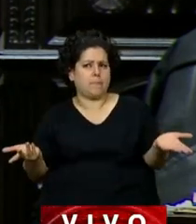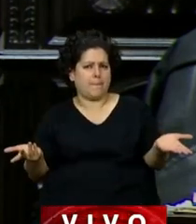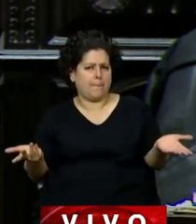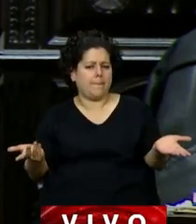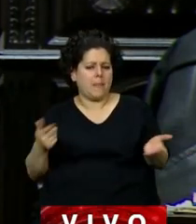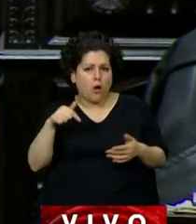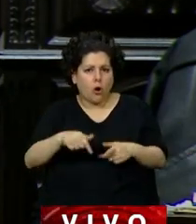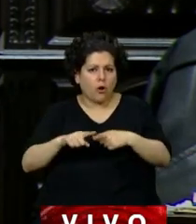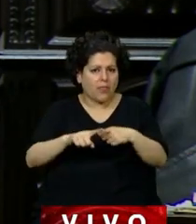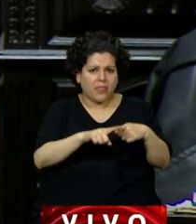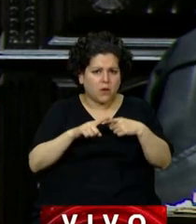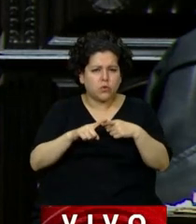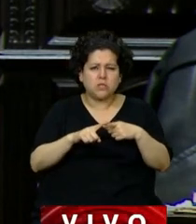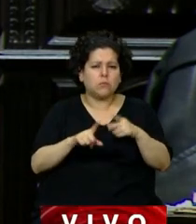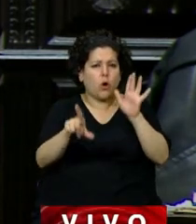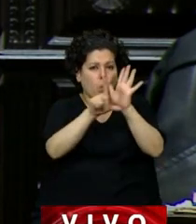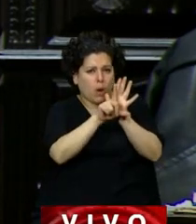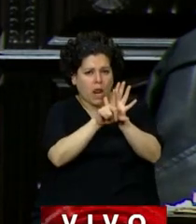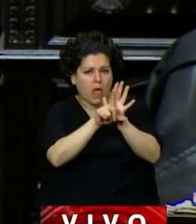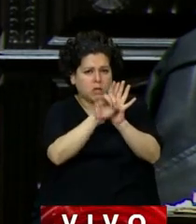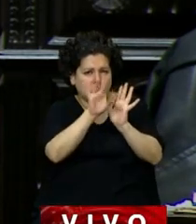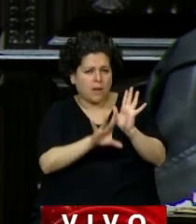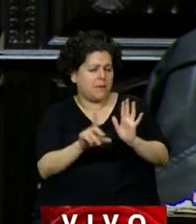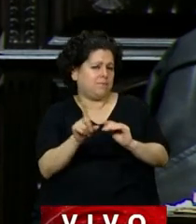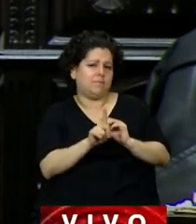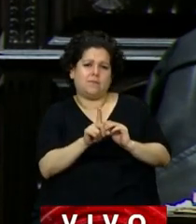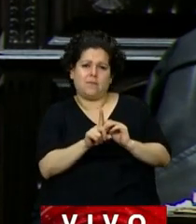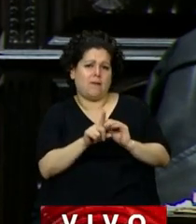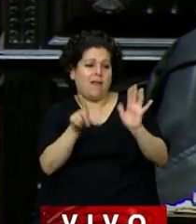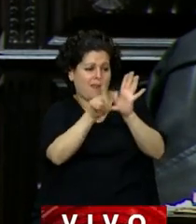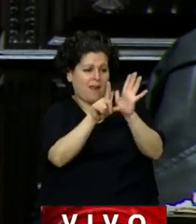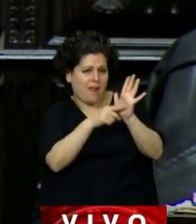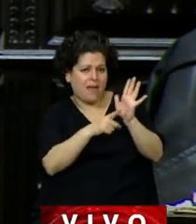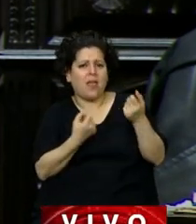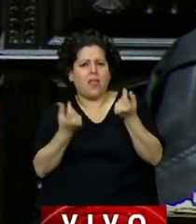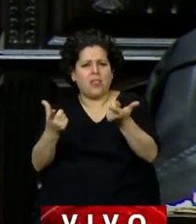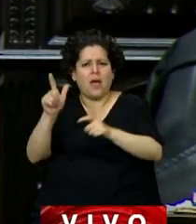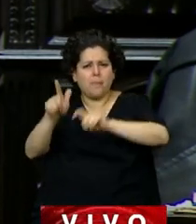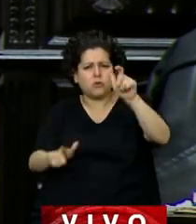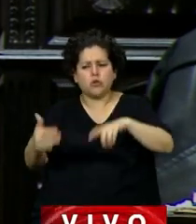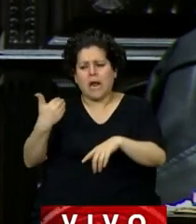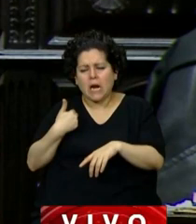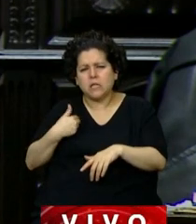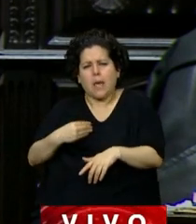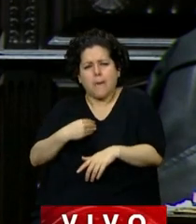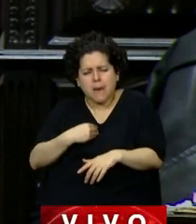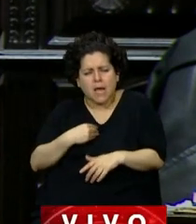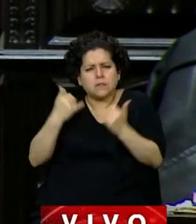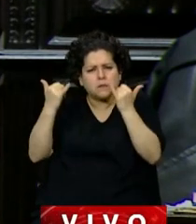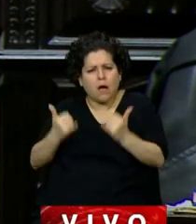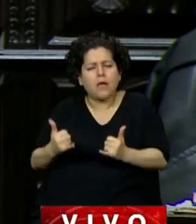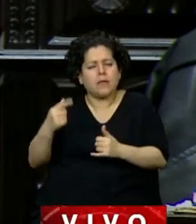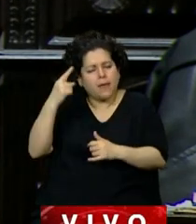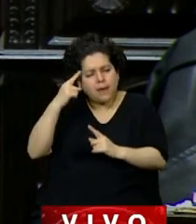lo que discutimos hoy es mucho más que una ley. Son las esperanzas de millones y millones de argentinos que creen y depositan en